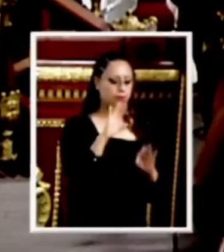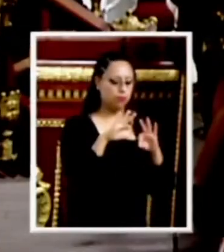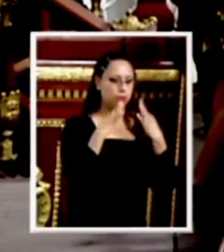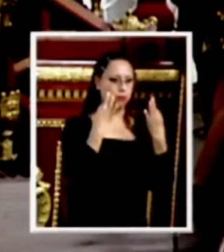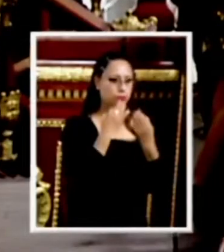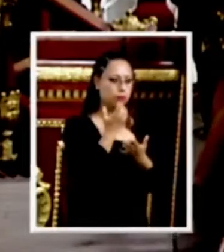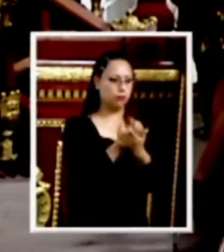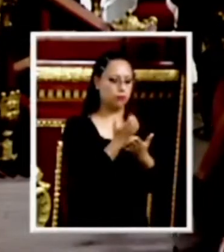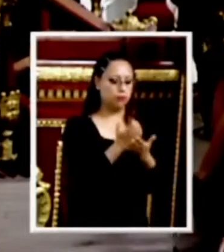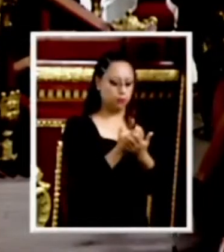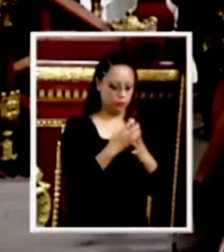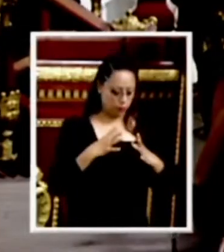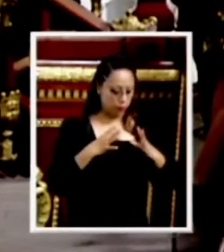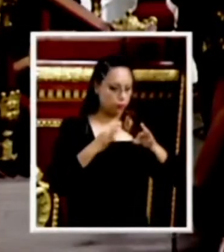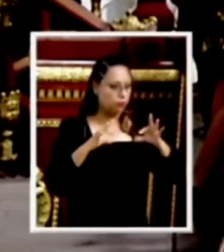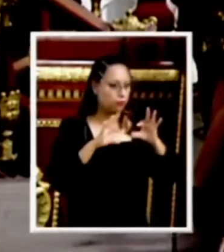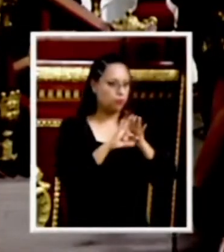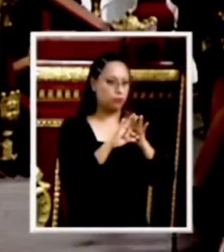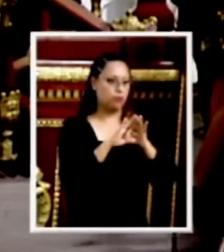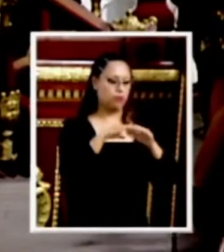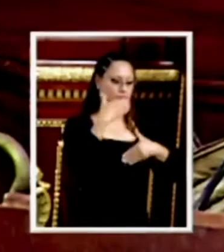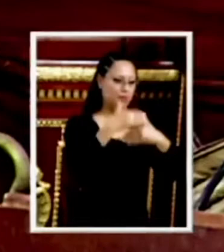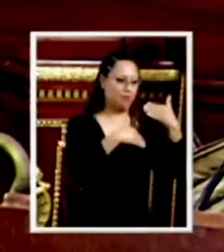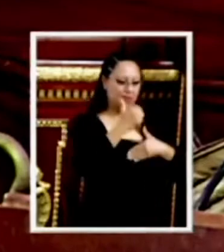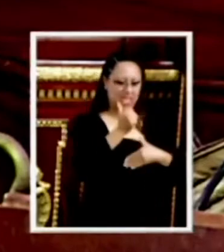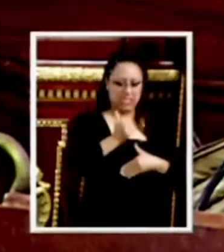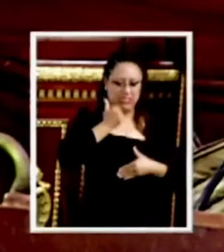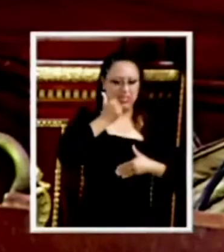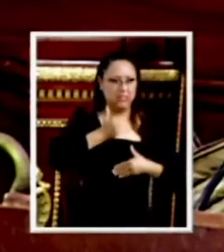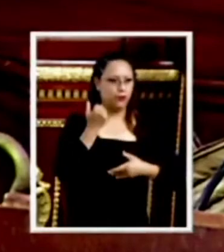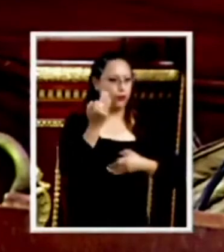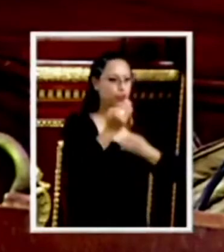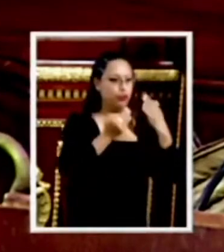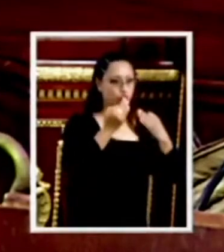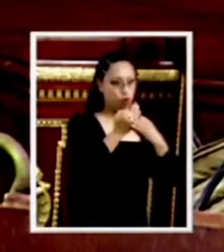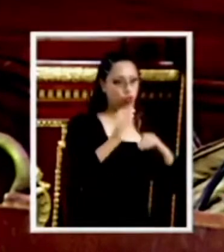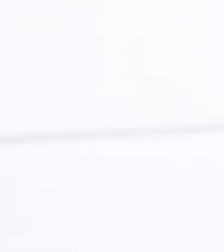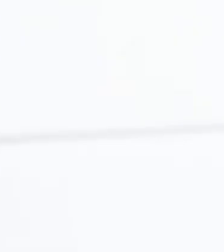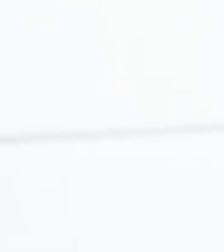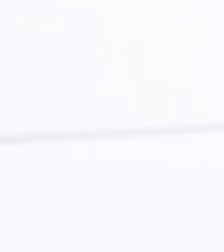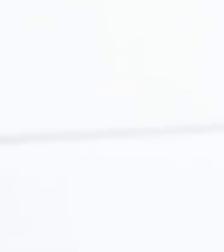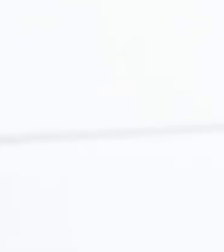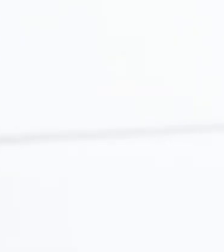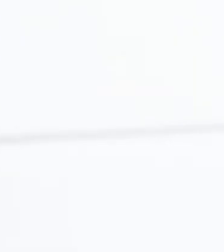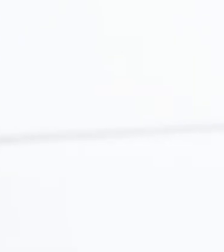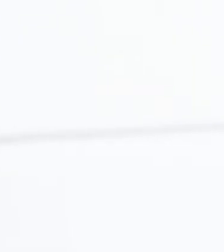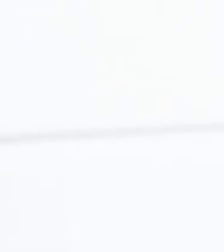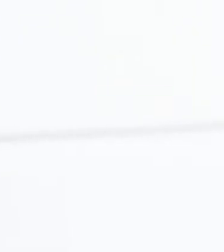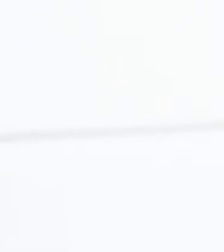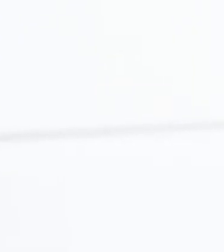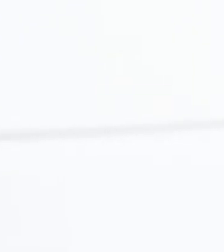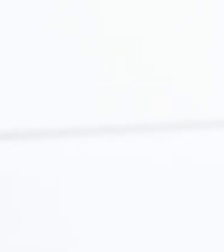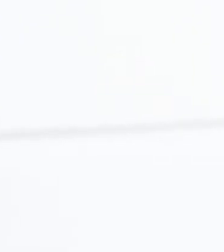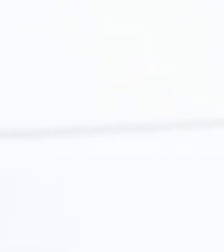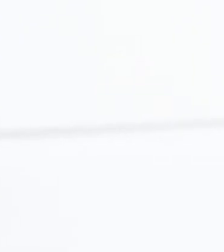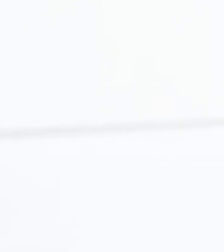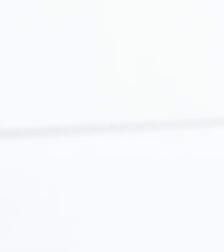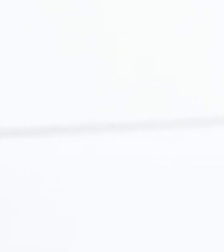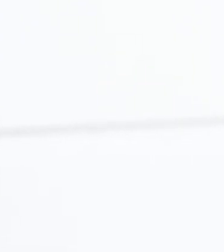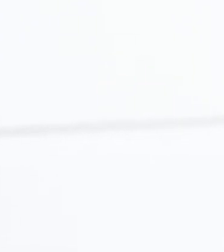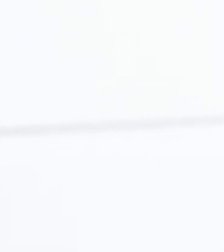la Madre Tierra sea sujeto de derecho. ¿Qué quiere decir esto? Pues que se respete sus procesos, las vidas